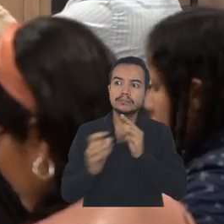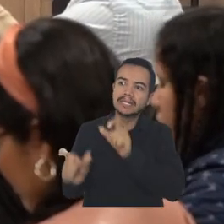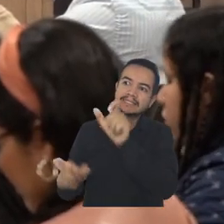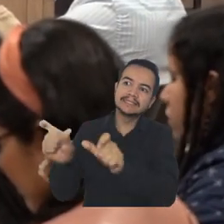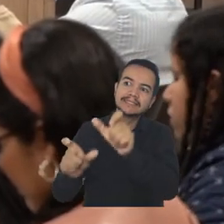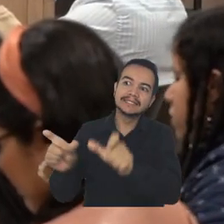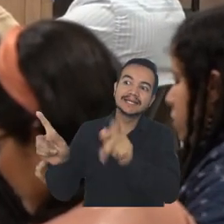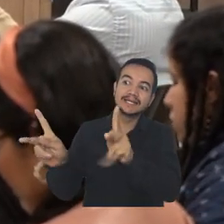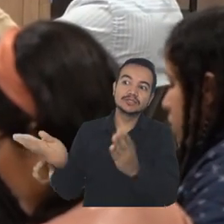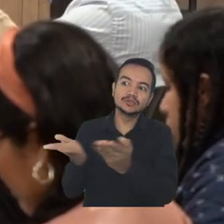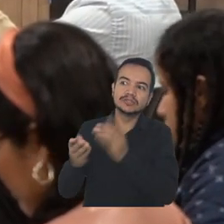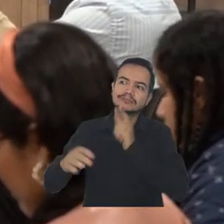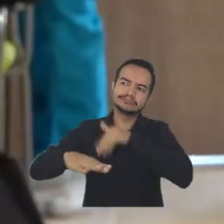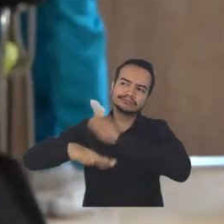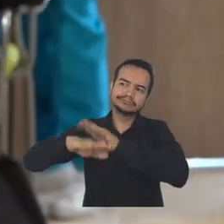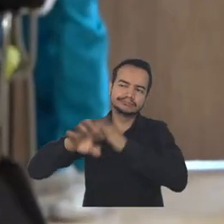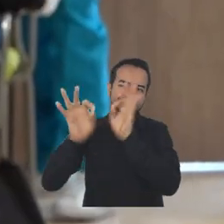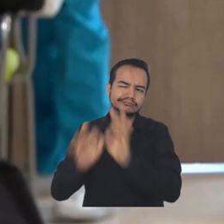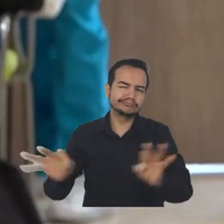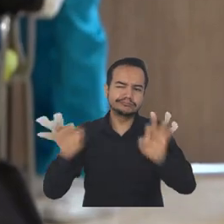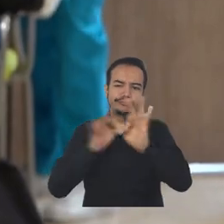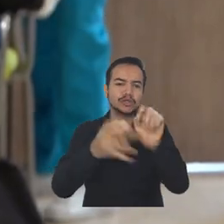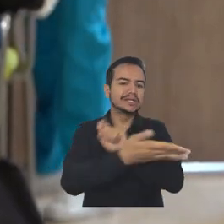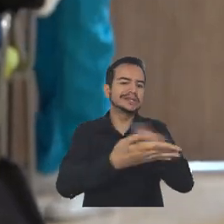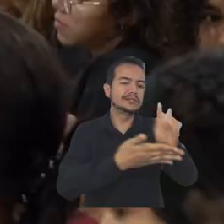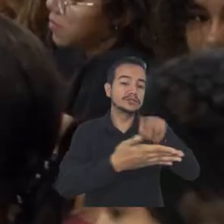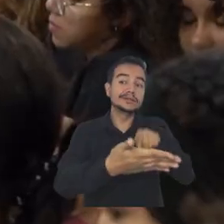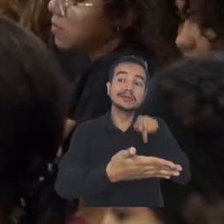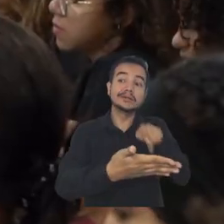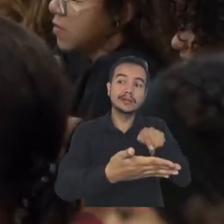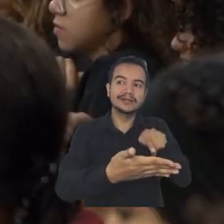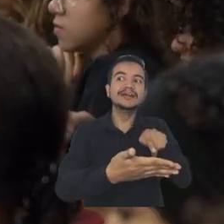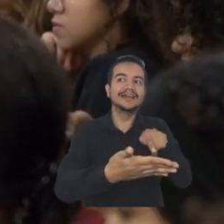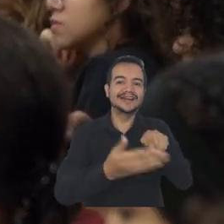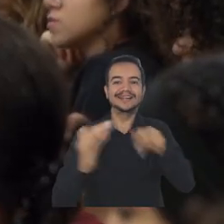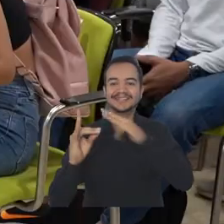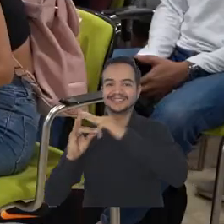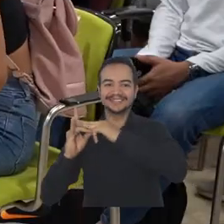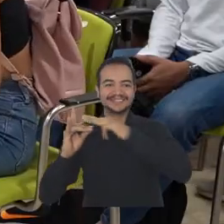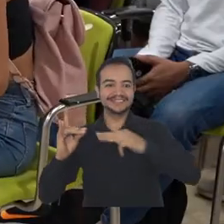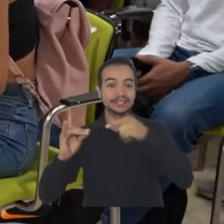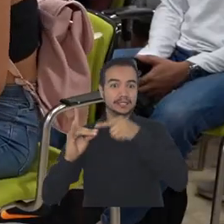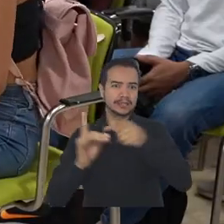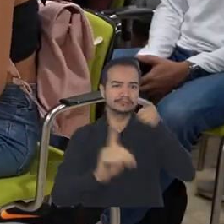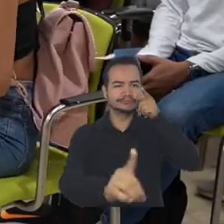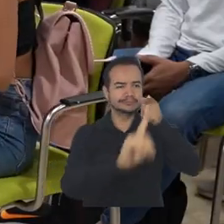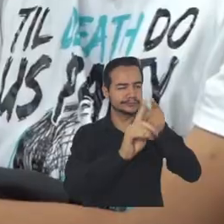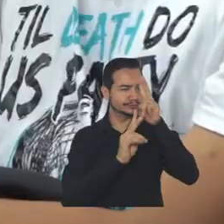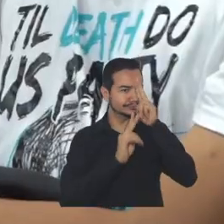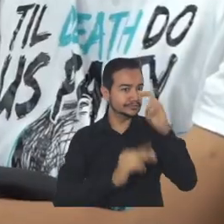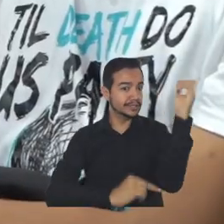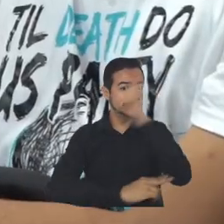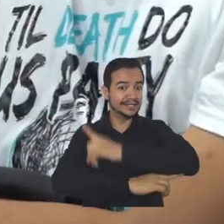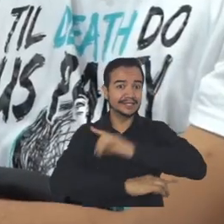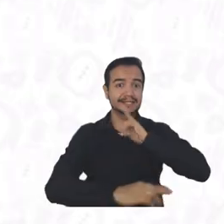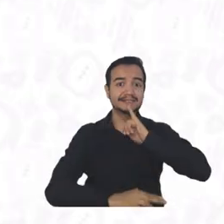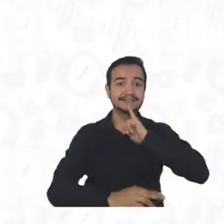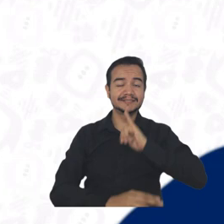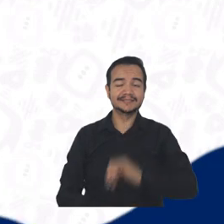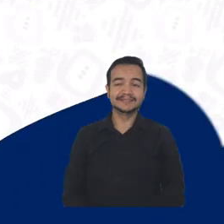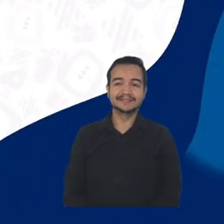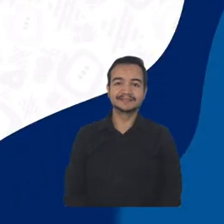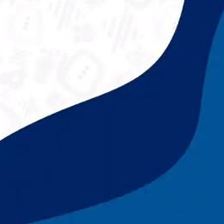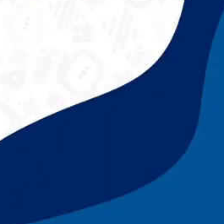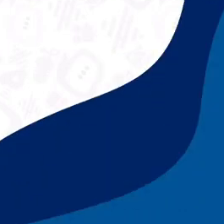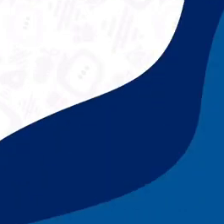los estudiantes a novedosas visiones de procesos como la lectoescritura, la Universidad del Magdalena conmemoró el Día del Idioma.